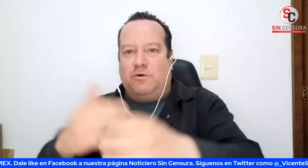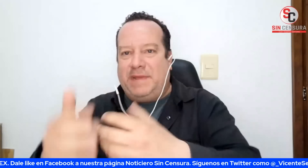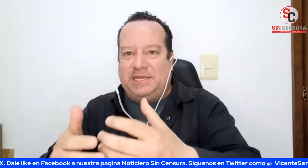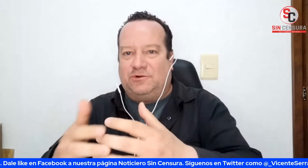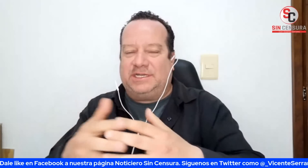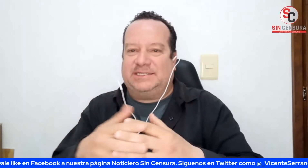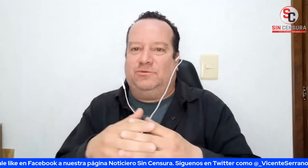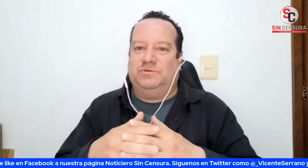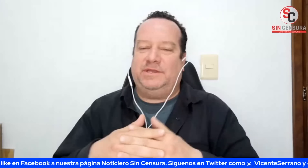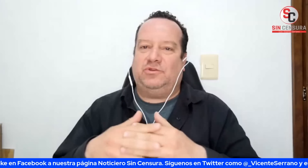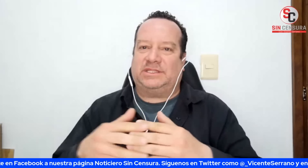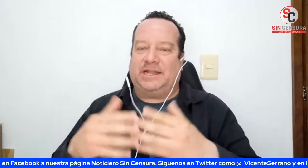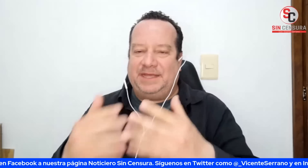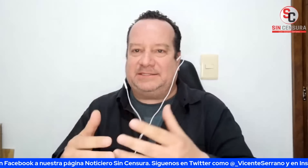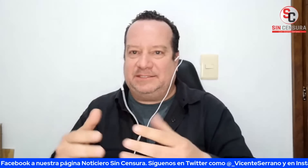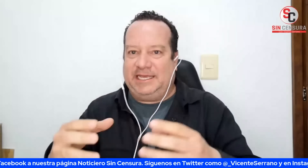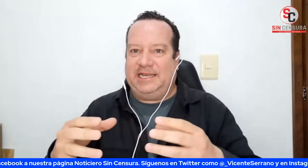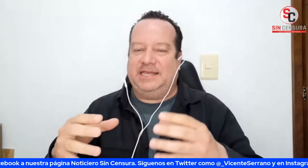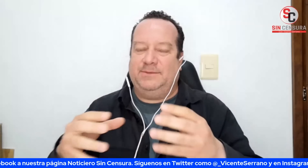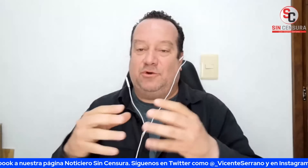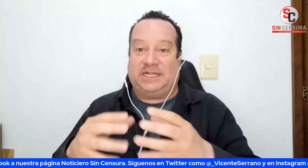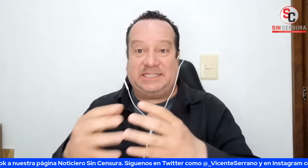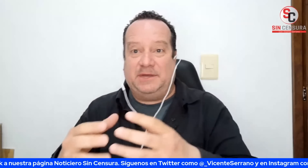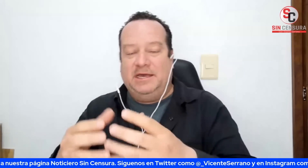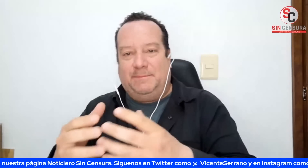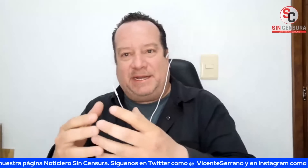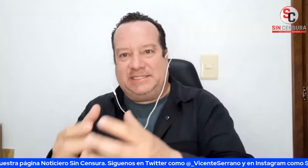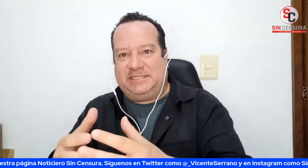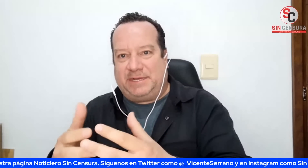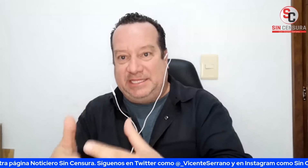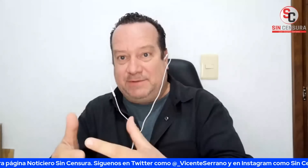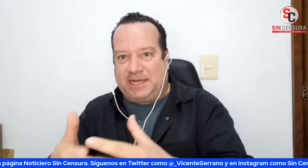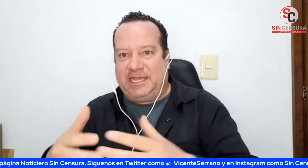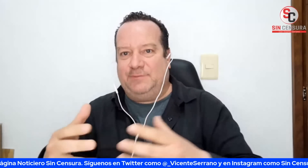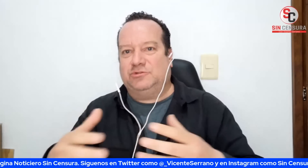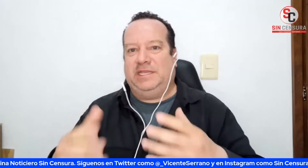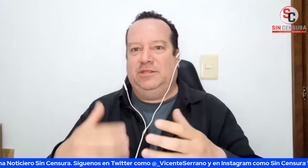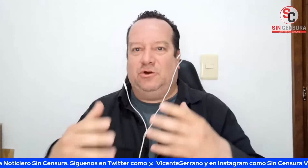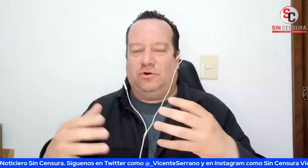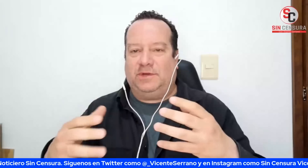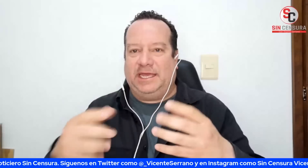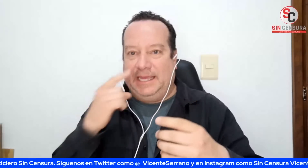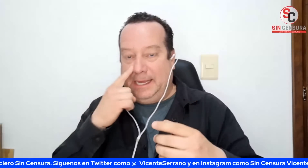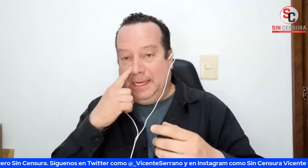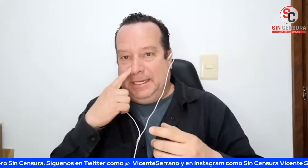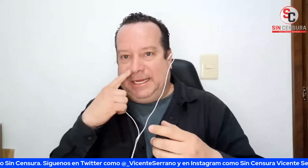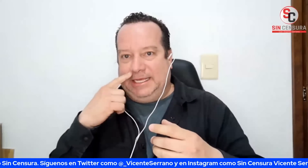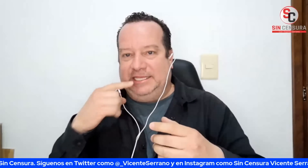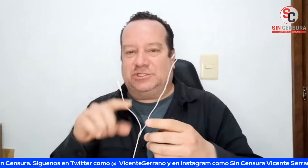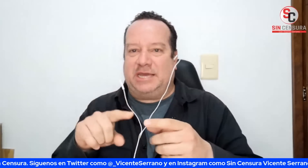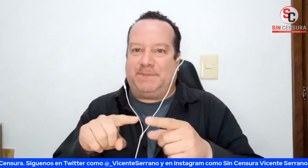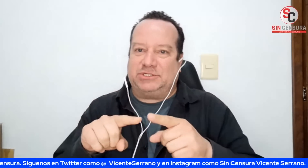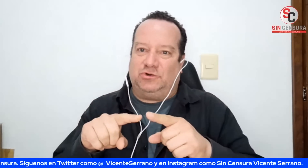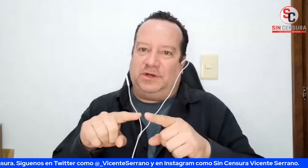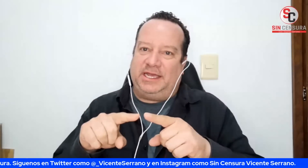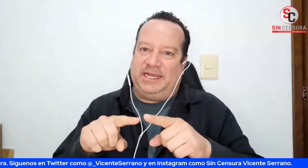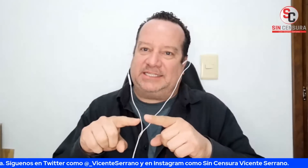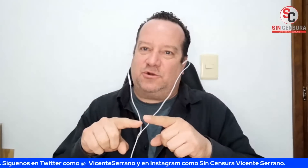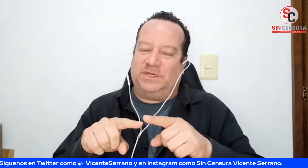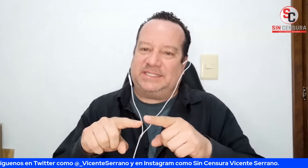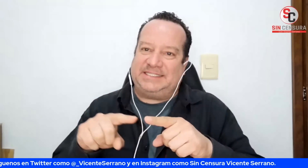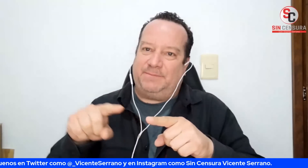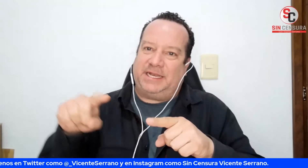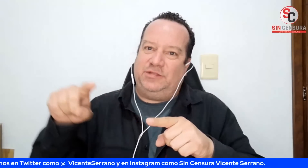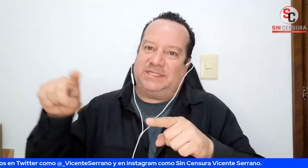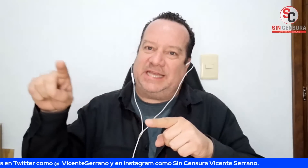este nuevo México que estamos viviendo a través de la democracia participativa que hemos venido, dicho sea de paso,